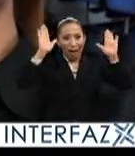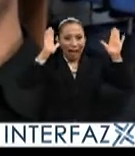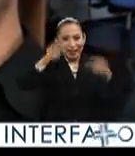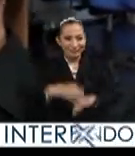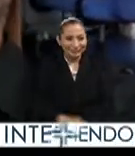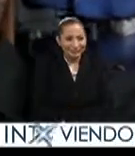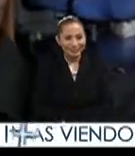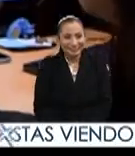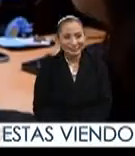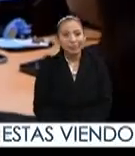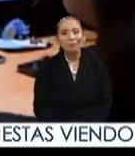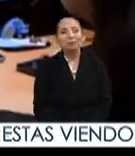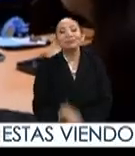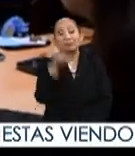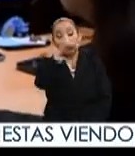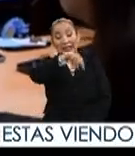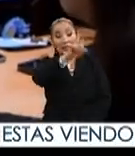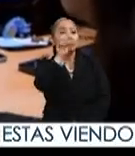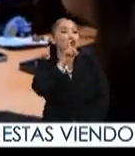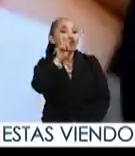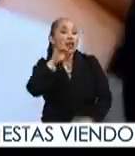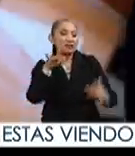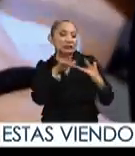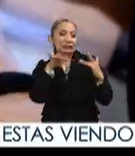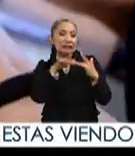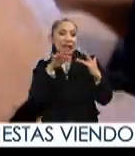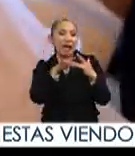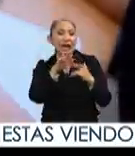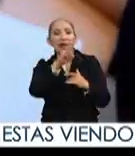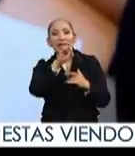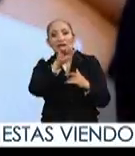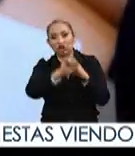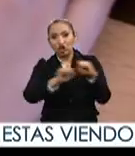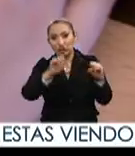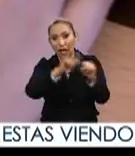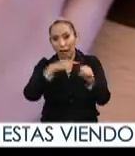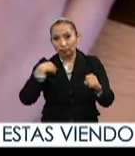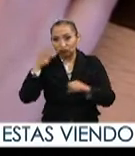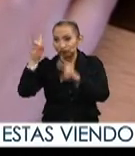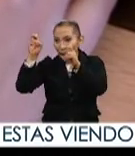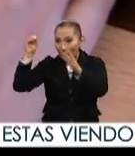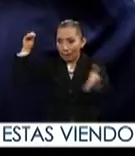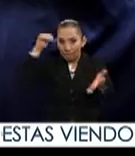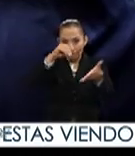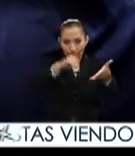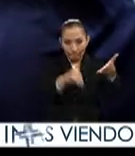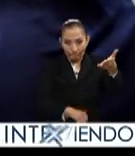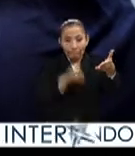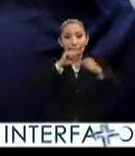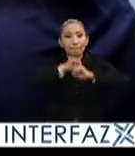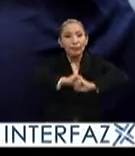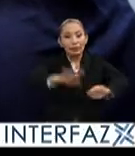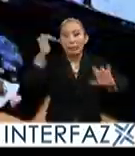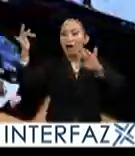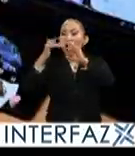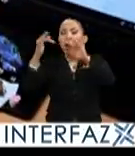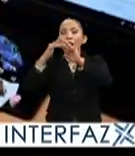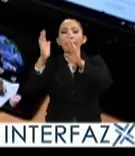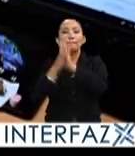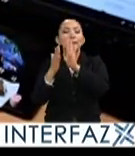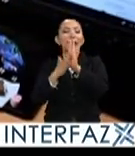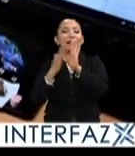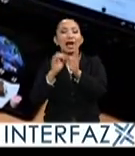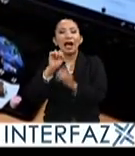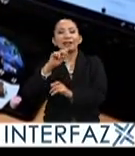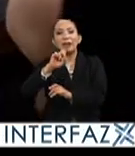chicas? Bueno, ellas están conectadas en las redes sociales, los contenidos se suben allí y también nos conectamos con la página de